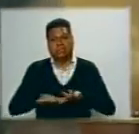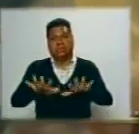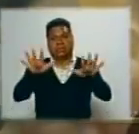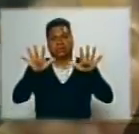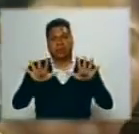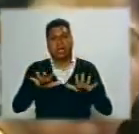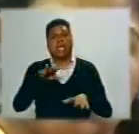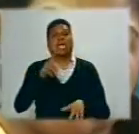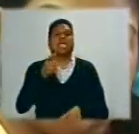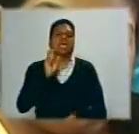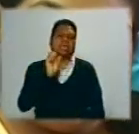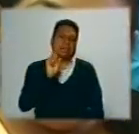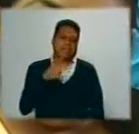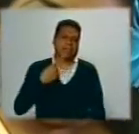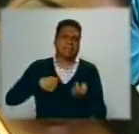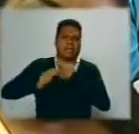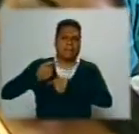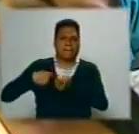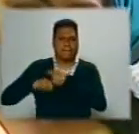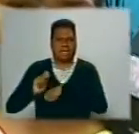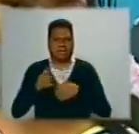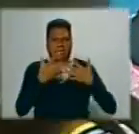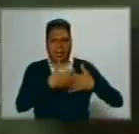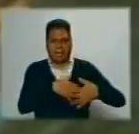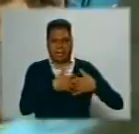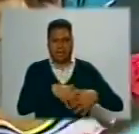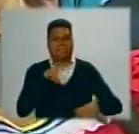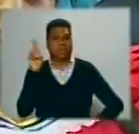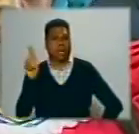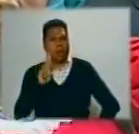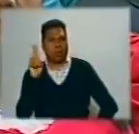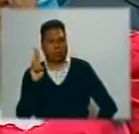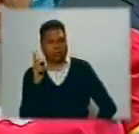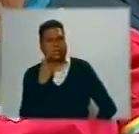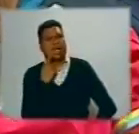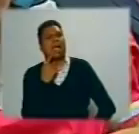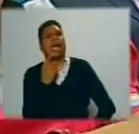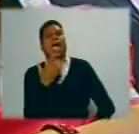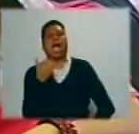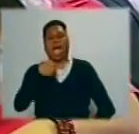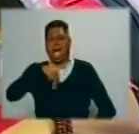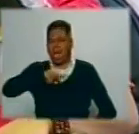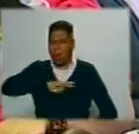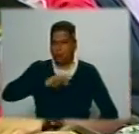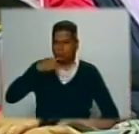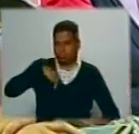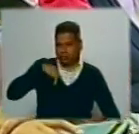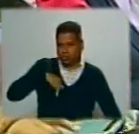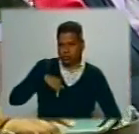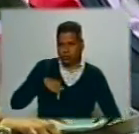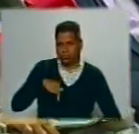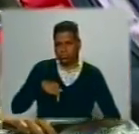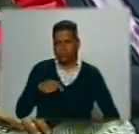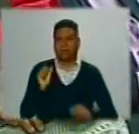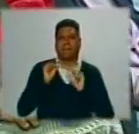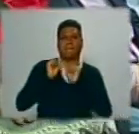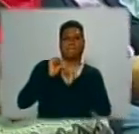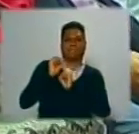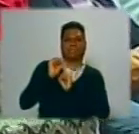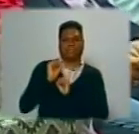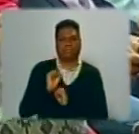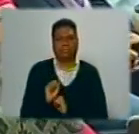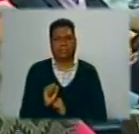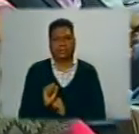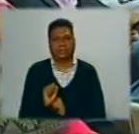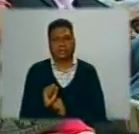de comercialización. Entonces nos corresponde a nosotros dar la batalla ahí. Y para